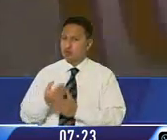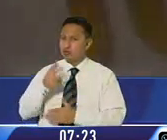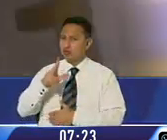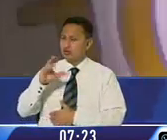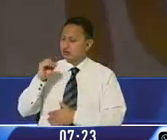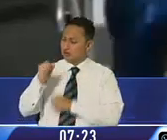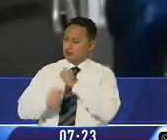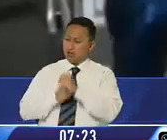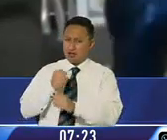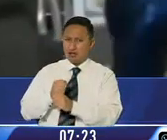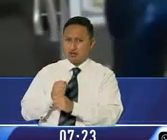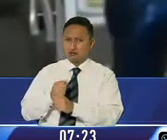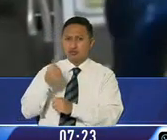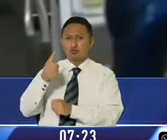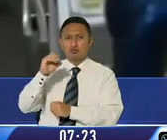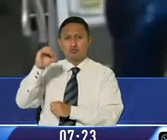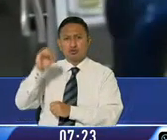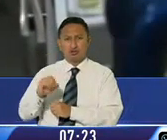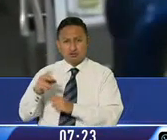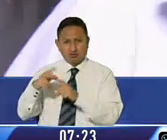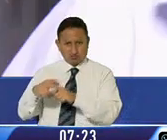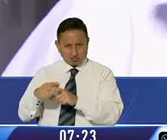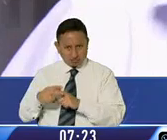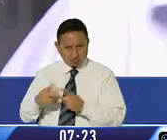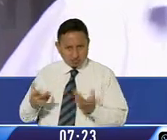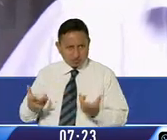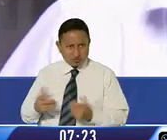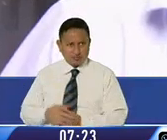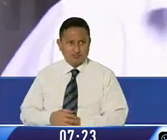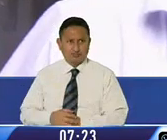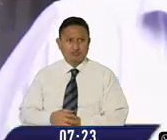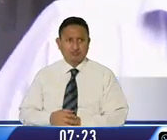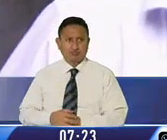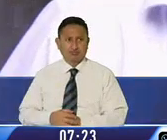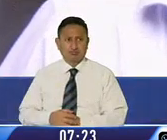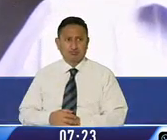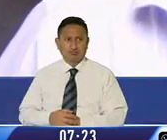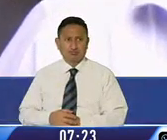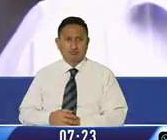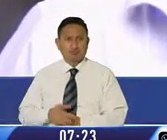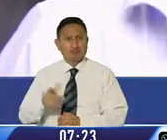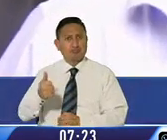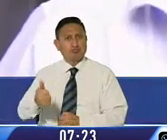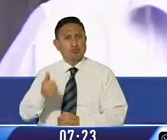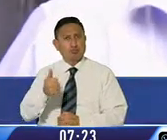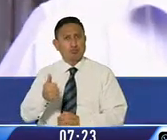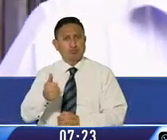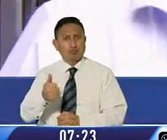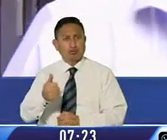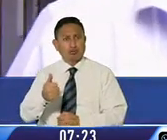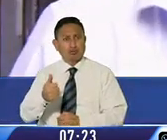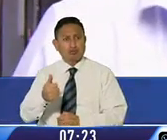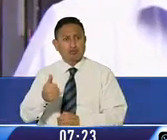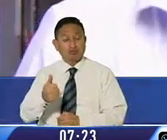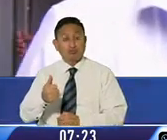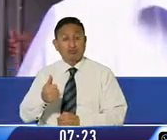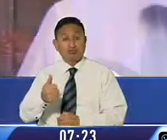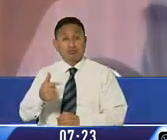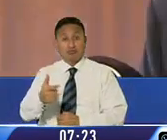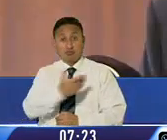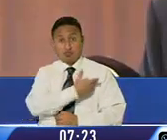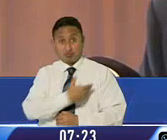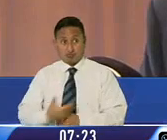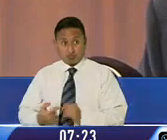años plazo y 1% de interés. Algo fenomenal. es la mejor oferta que está haciendo el